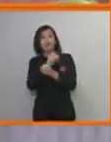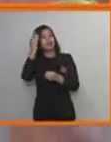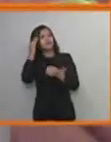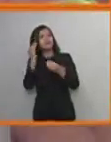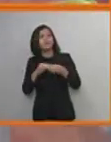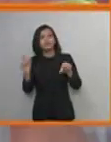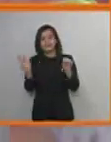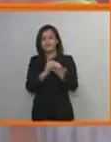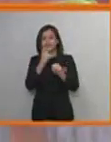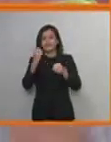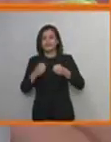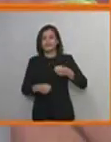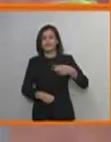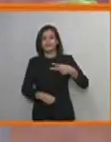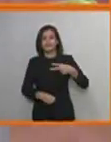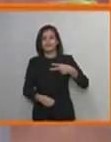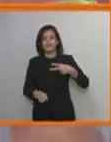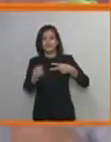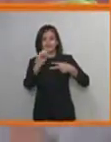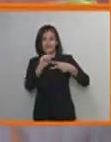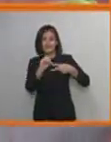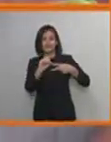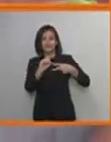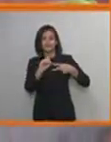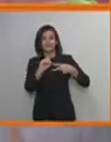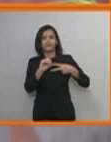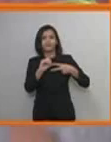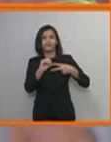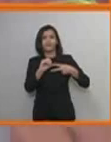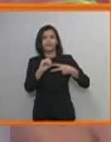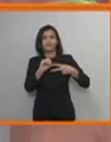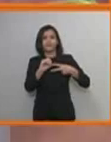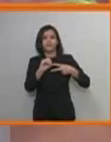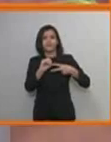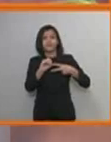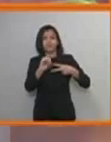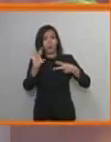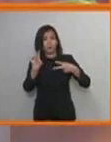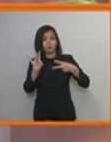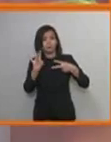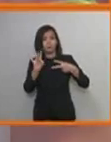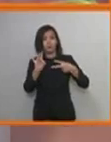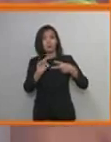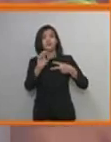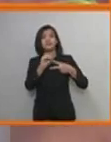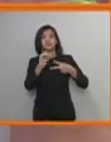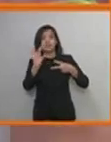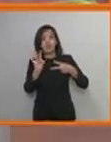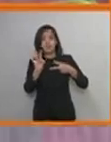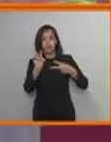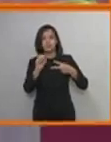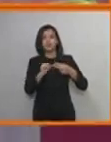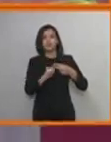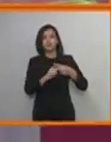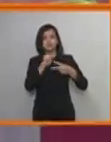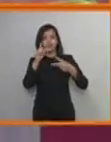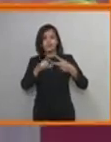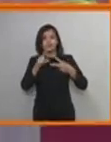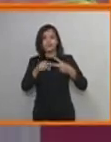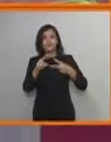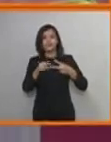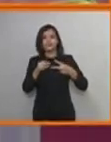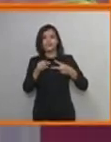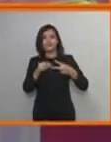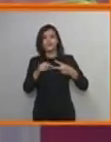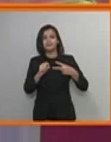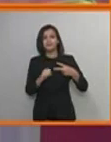número y su primer dígito. Este es el 0. Segundo dígito, este es el 8, primer número ganador es el 08, ahora conoceremos el segundo